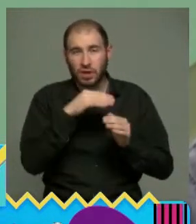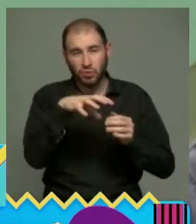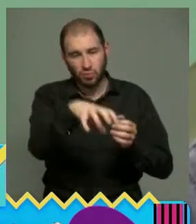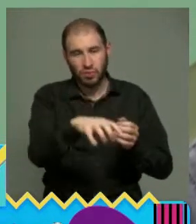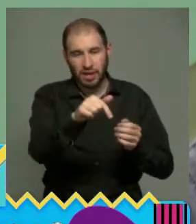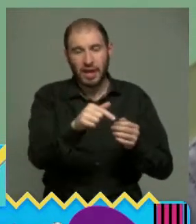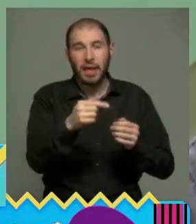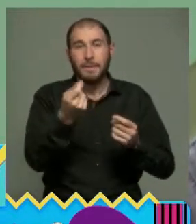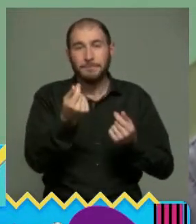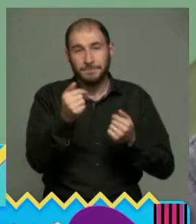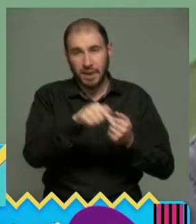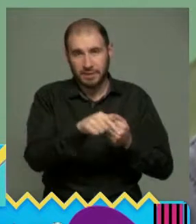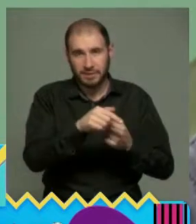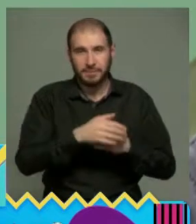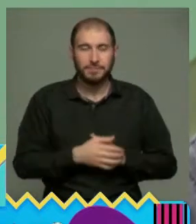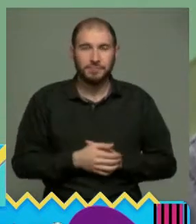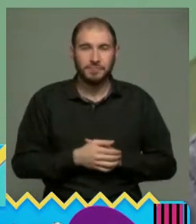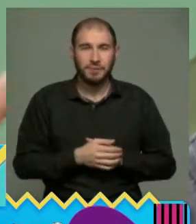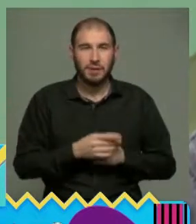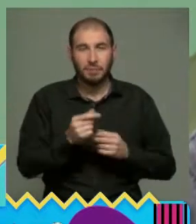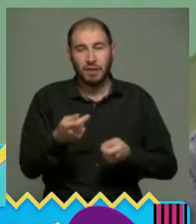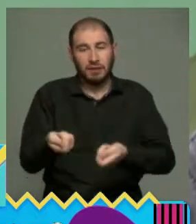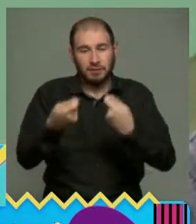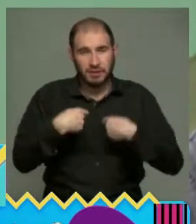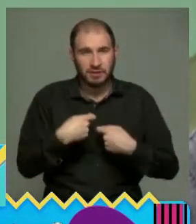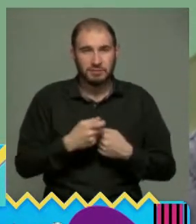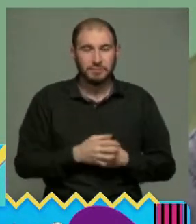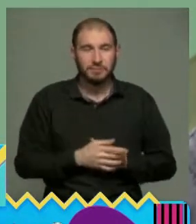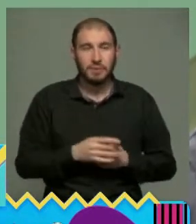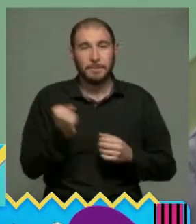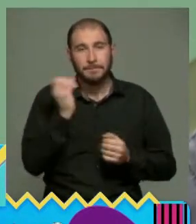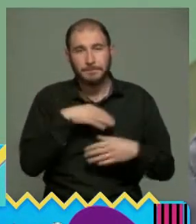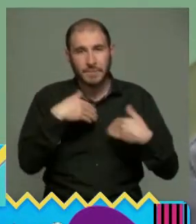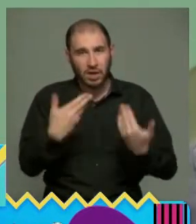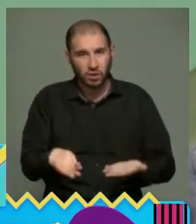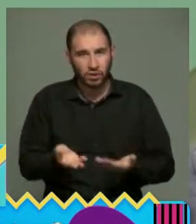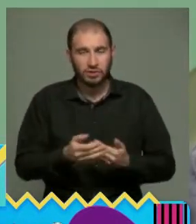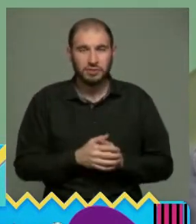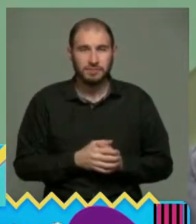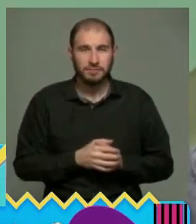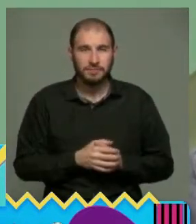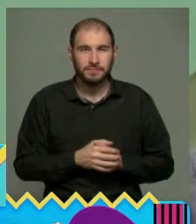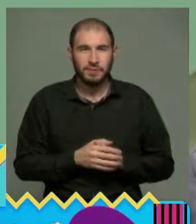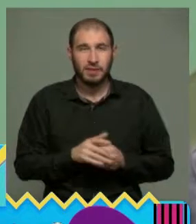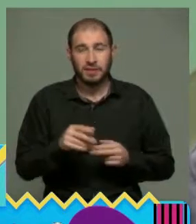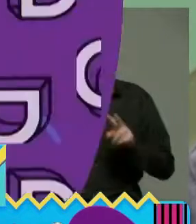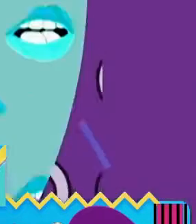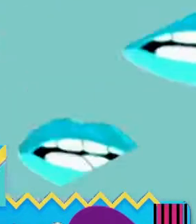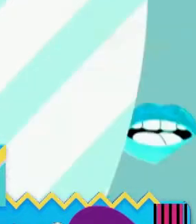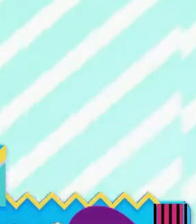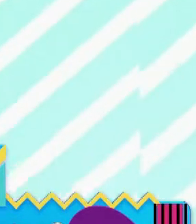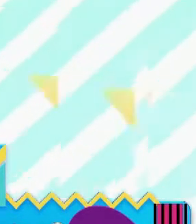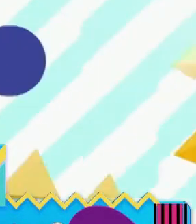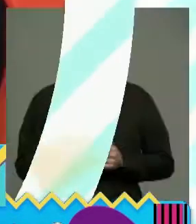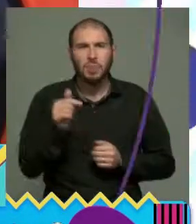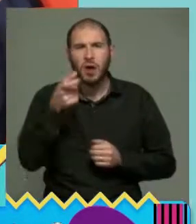repartición, ese dinero es un retorno que va a mejorar el mismo tema. Igual, ¿sí? Carlos, por